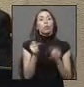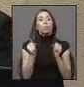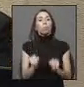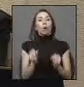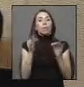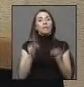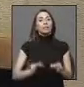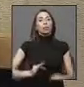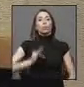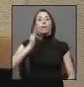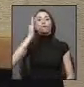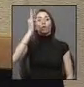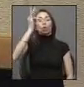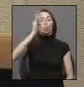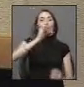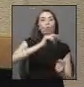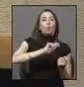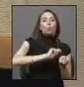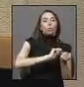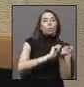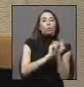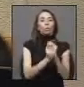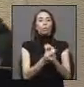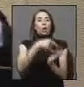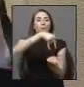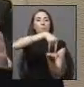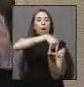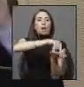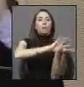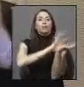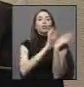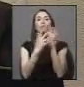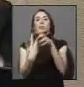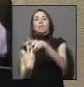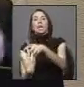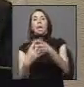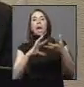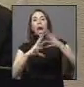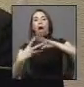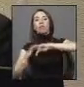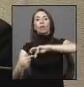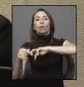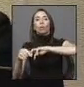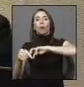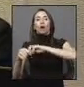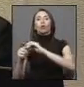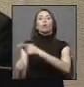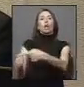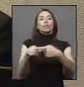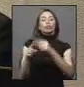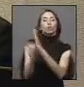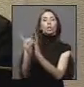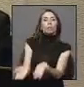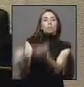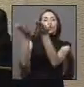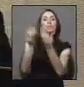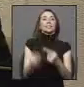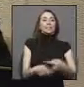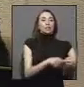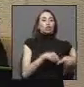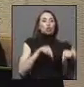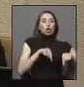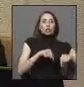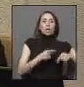la futura adecuación de este Parlamento a la evolución de la sociedad. Si esta sociedad política no